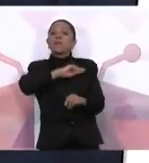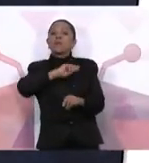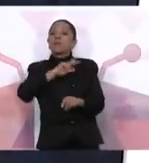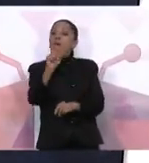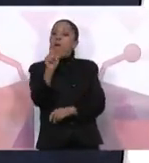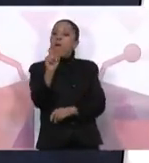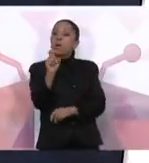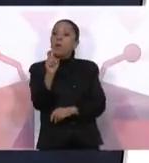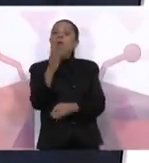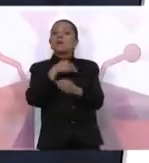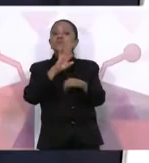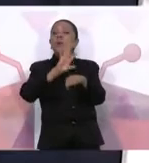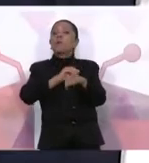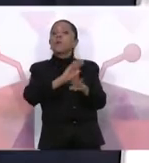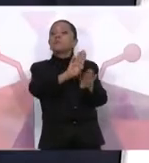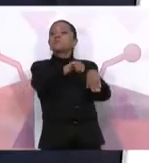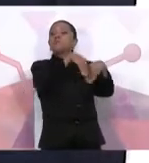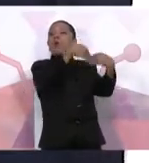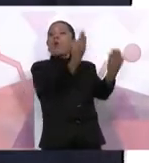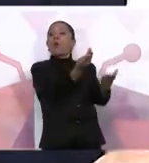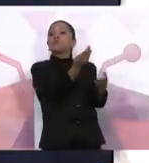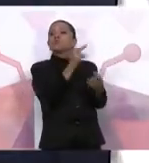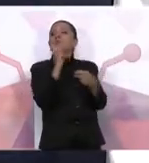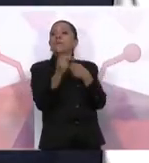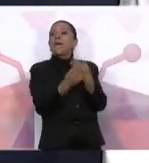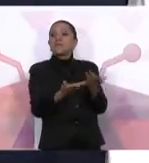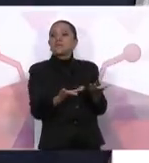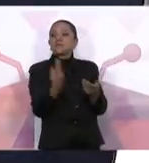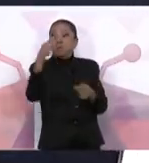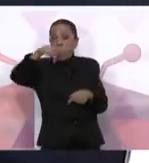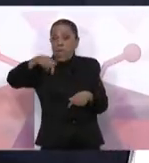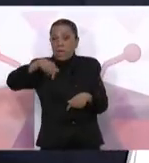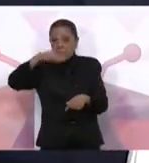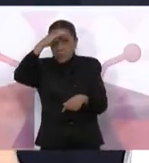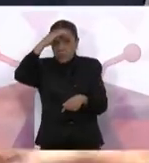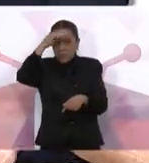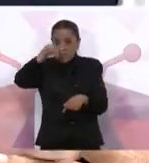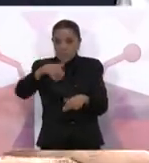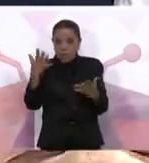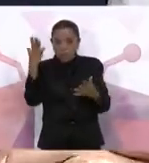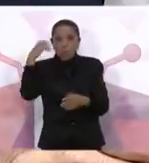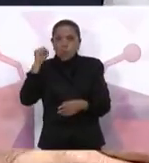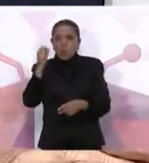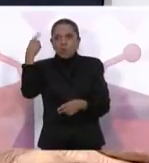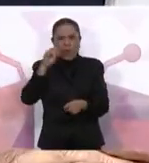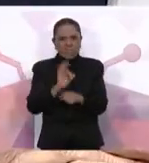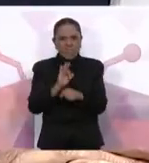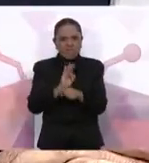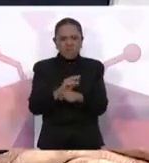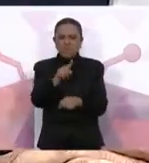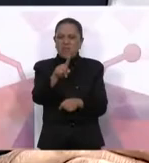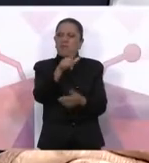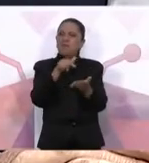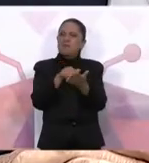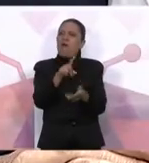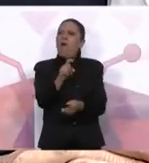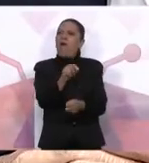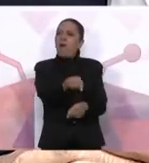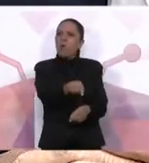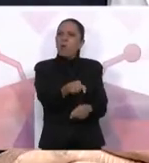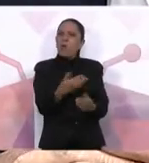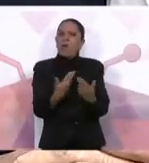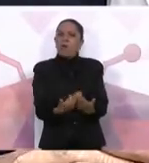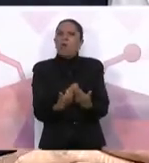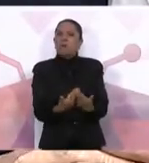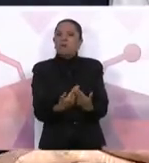qué es lo que se piensa hacer en morelos para defender los recursos hídricos de morelos si el recurso más valioso que tenemos